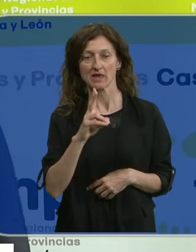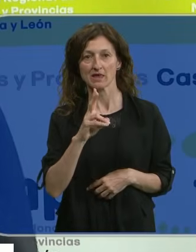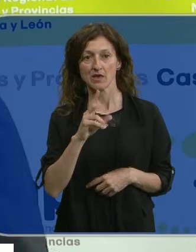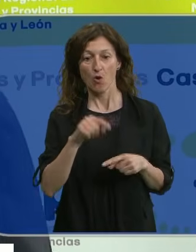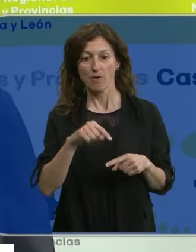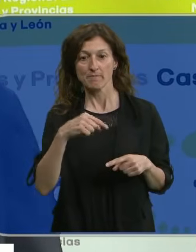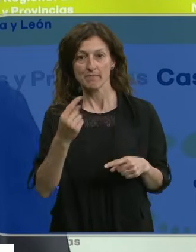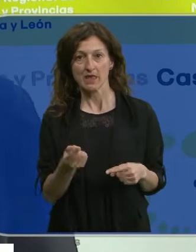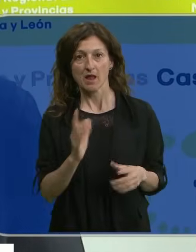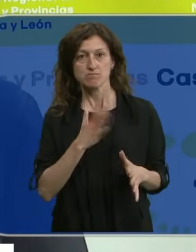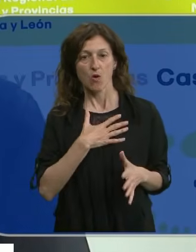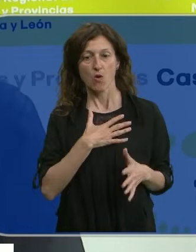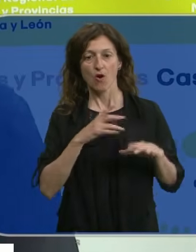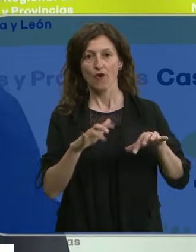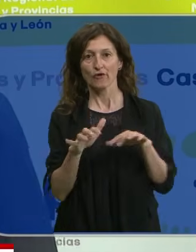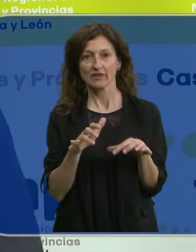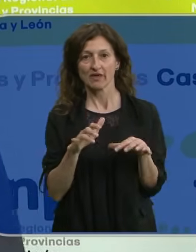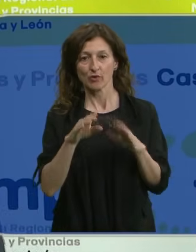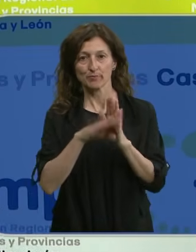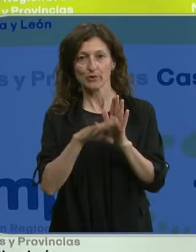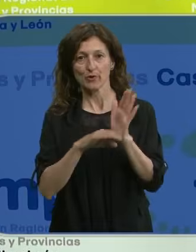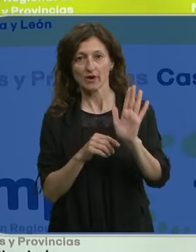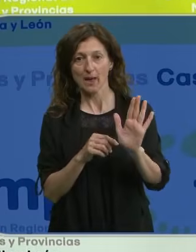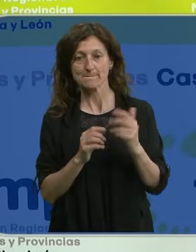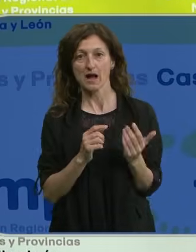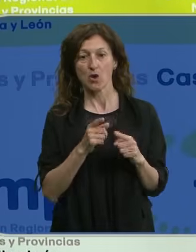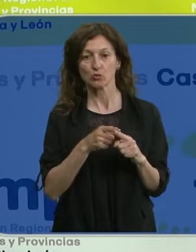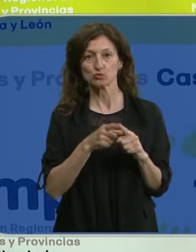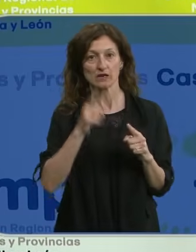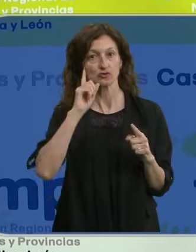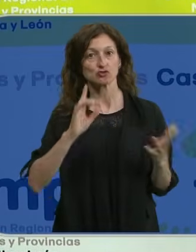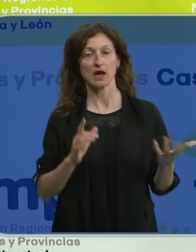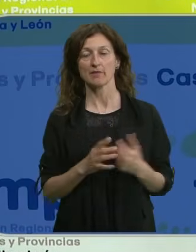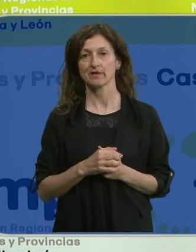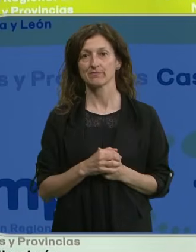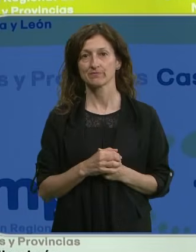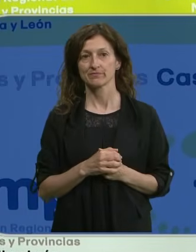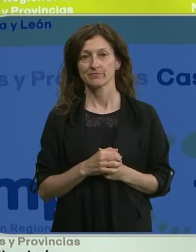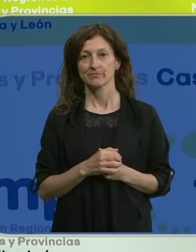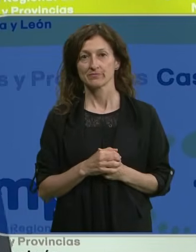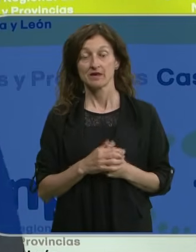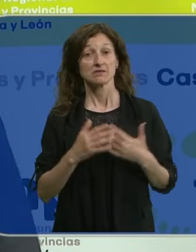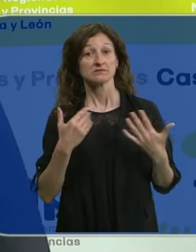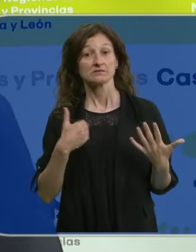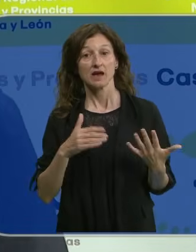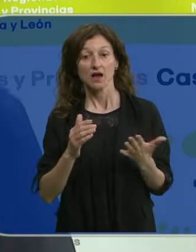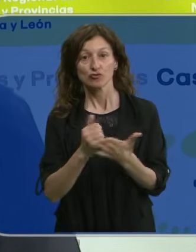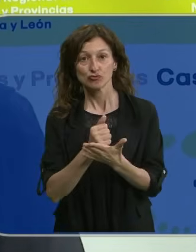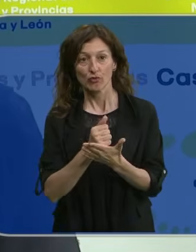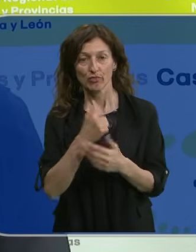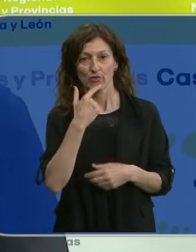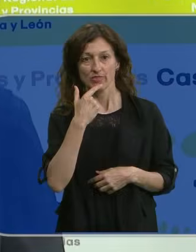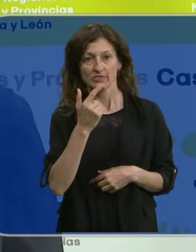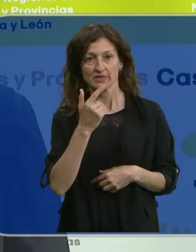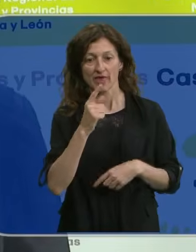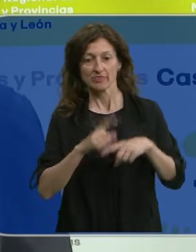la mañana se les ha puesto un ordenador con un programa que no sabían utilizar. Realmente no todo se arregla con luego decir